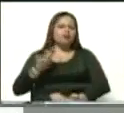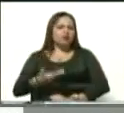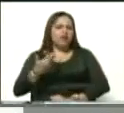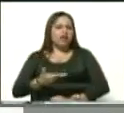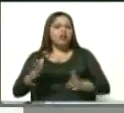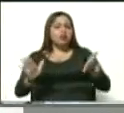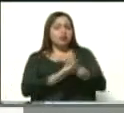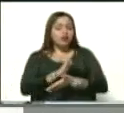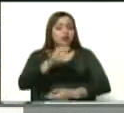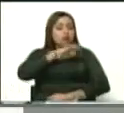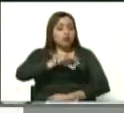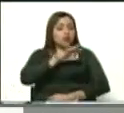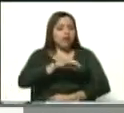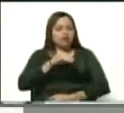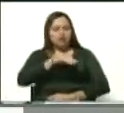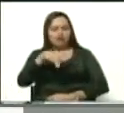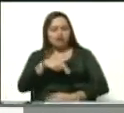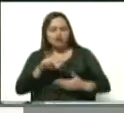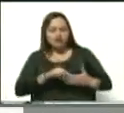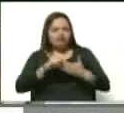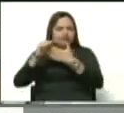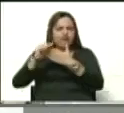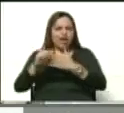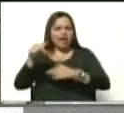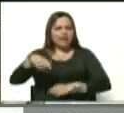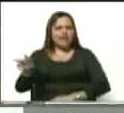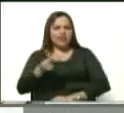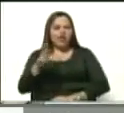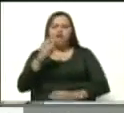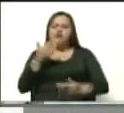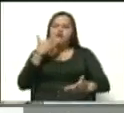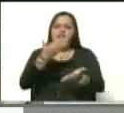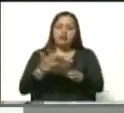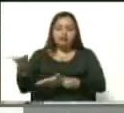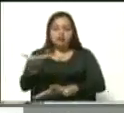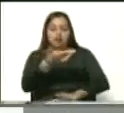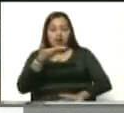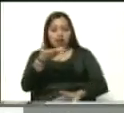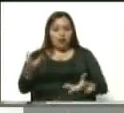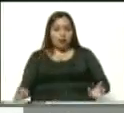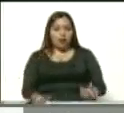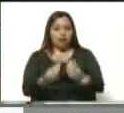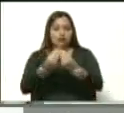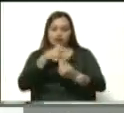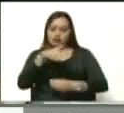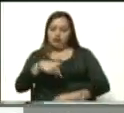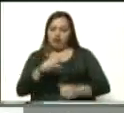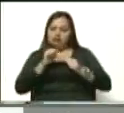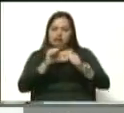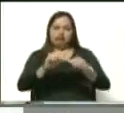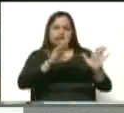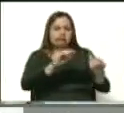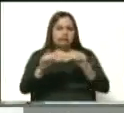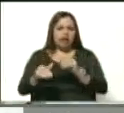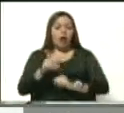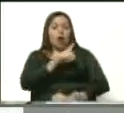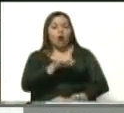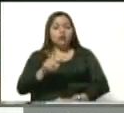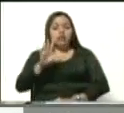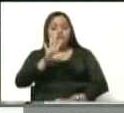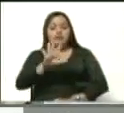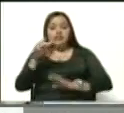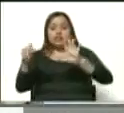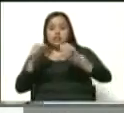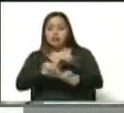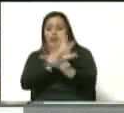área social. Seguimos a la vanguardia acá en Venezuela. Muchísimas gracias, muchachos, por habernos acompañado. Nosotros también aquí nos despedimos, amigos, 11:56 minutos de